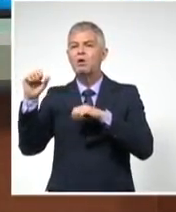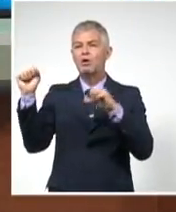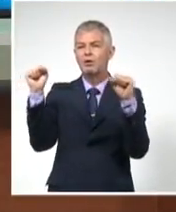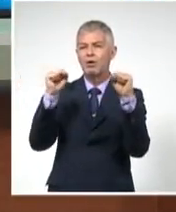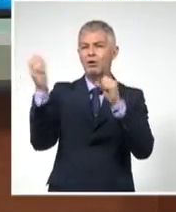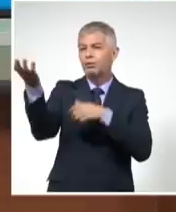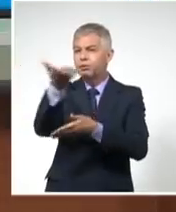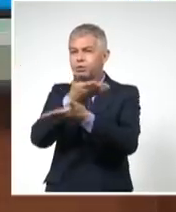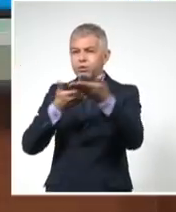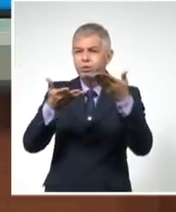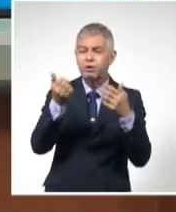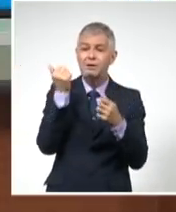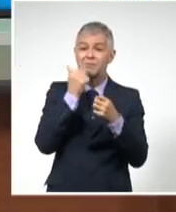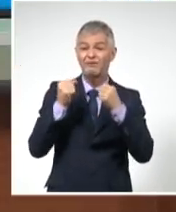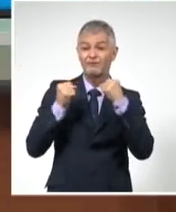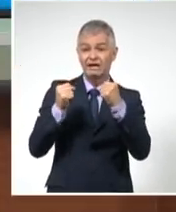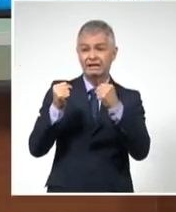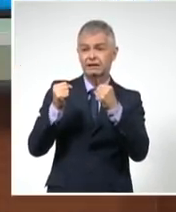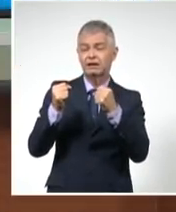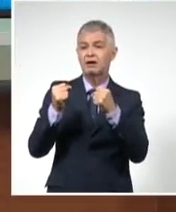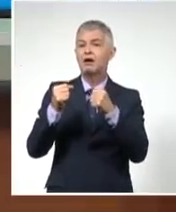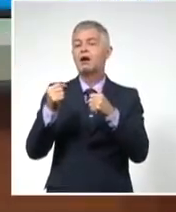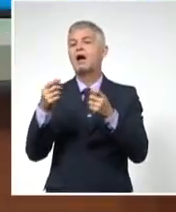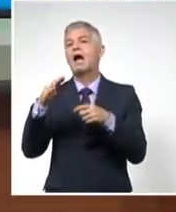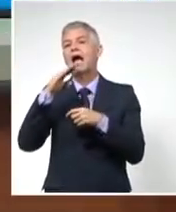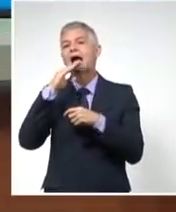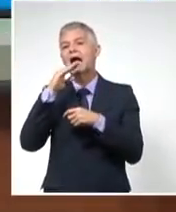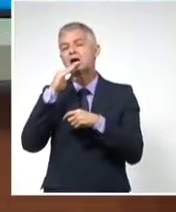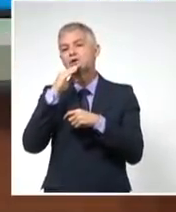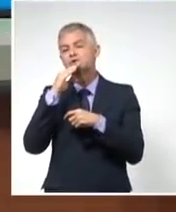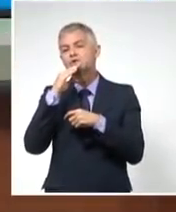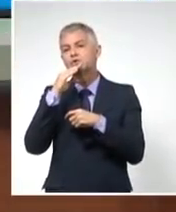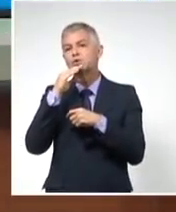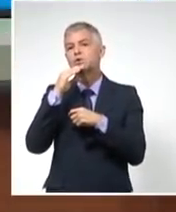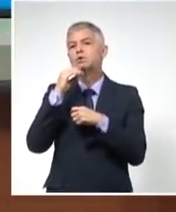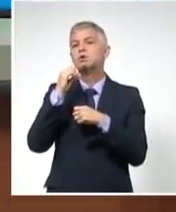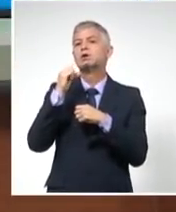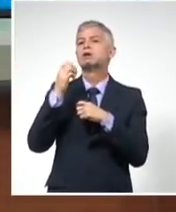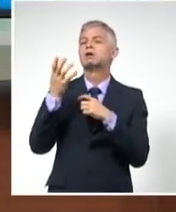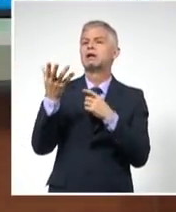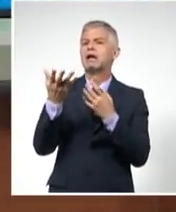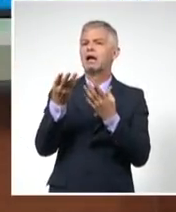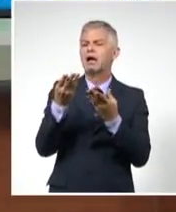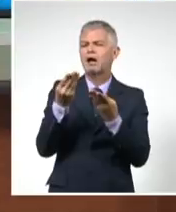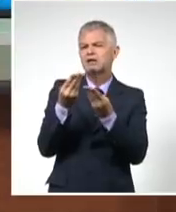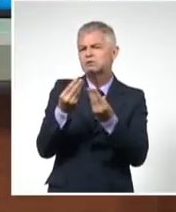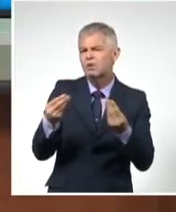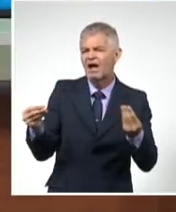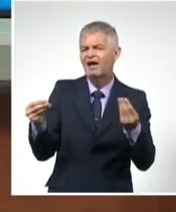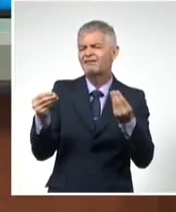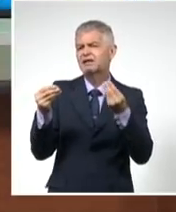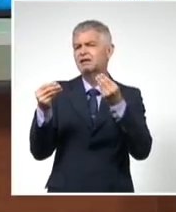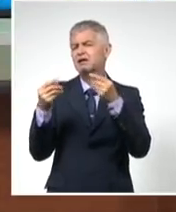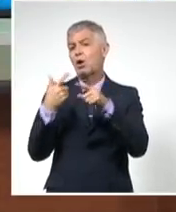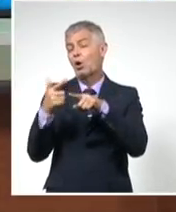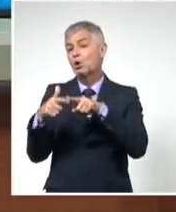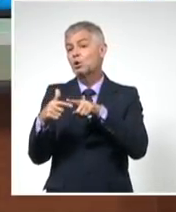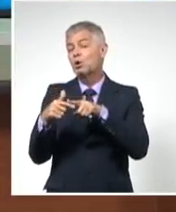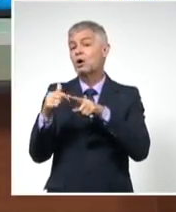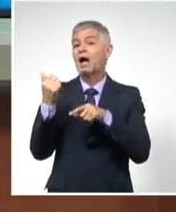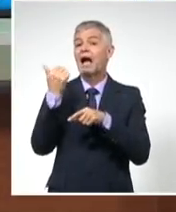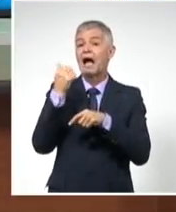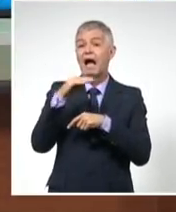roja. Viento de tormenta tropical más fuerte en la zona más clara y menos fuerte en la zona